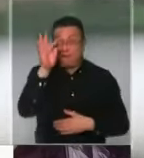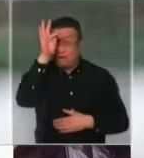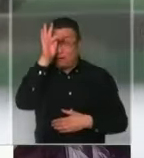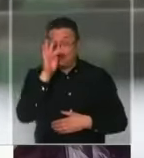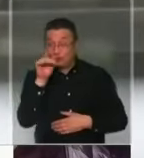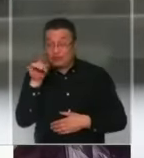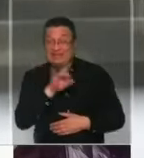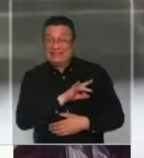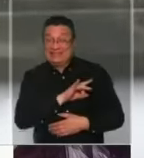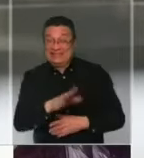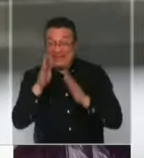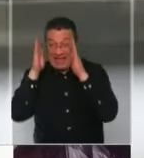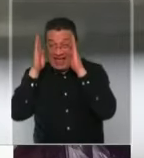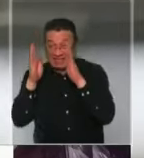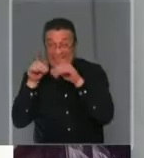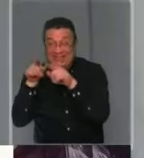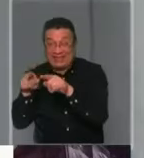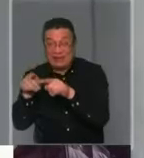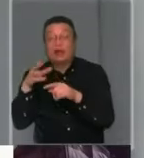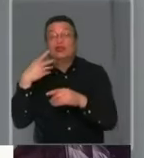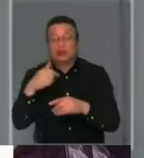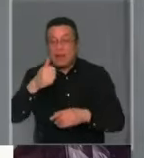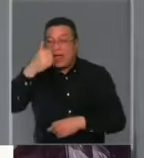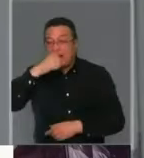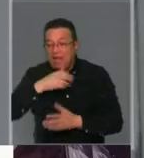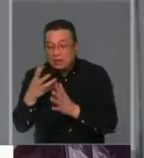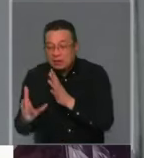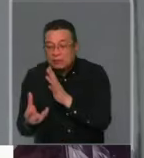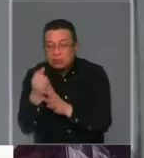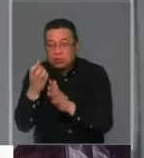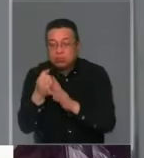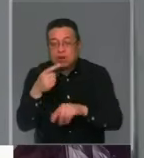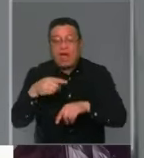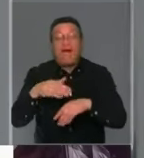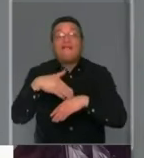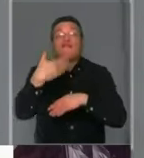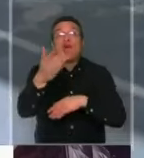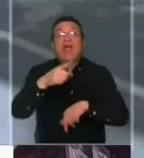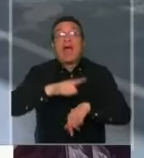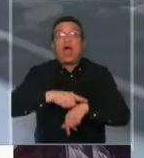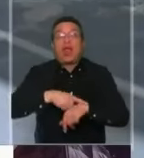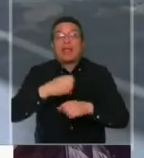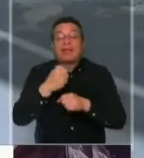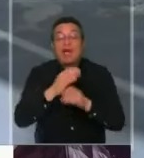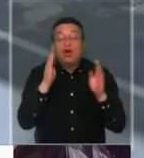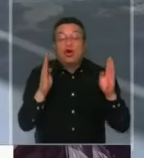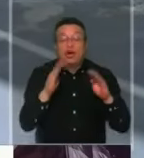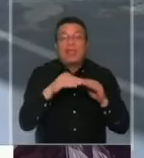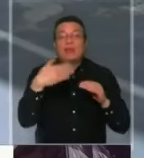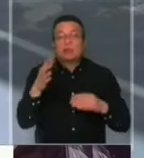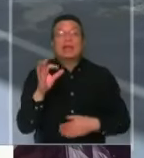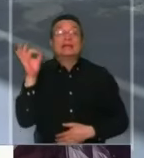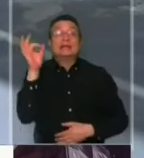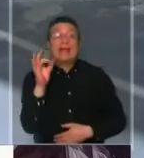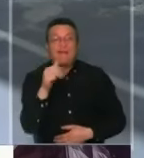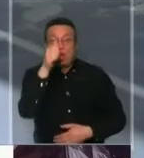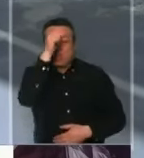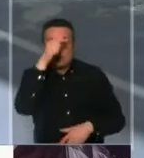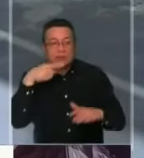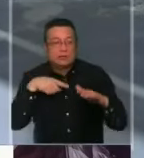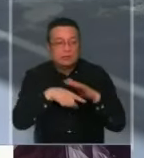Atiende incluso habría extraído estas claves fuera del horario laboral. Aquí se sacaban los días sábados, los días domingos